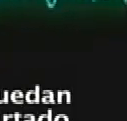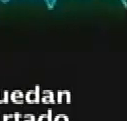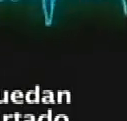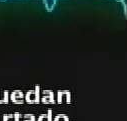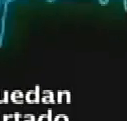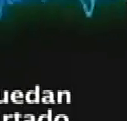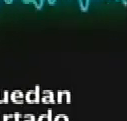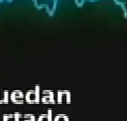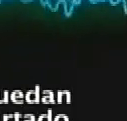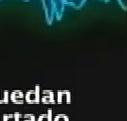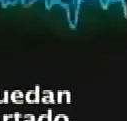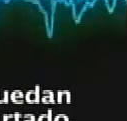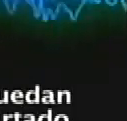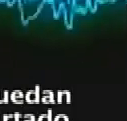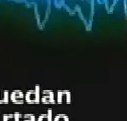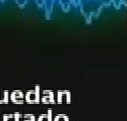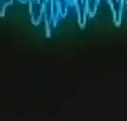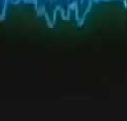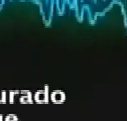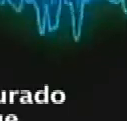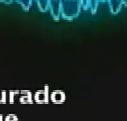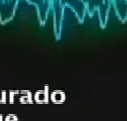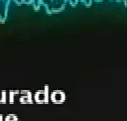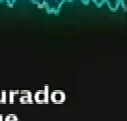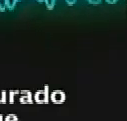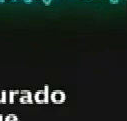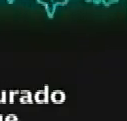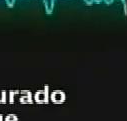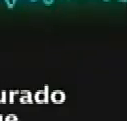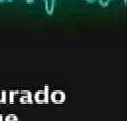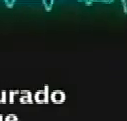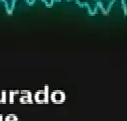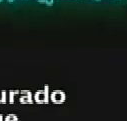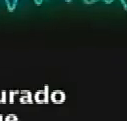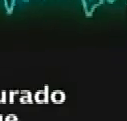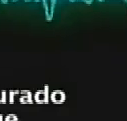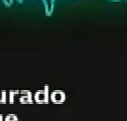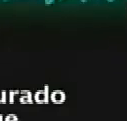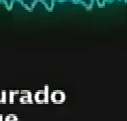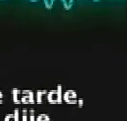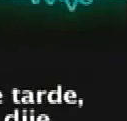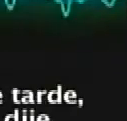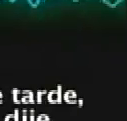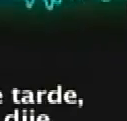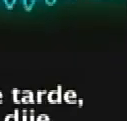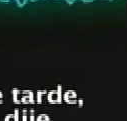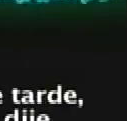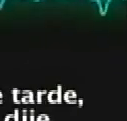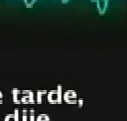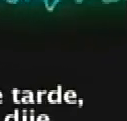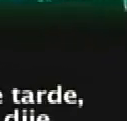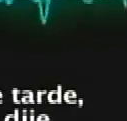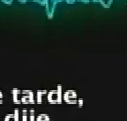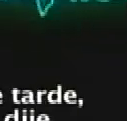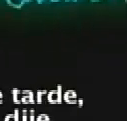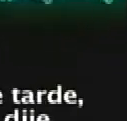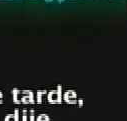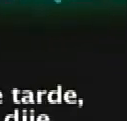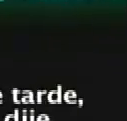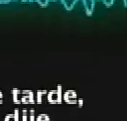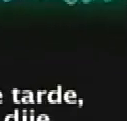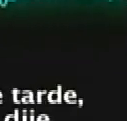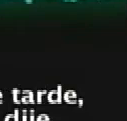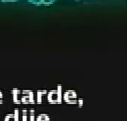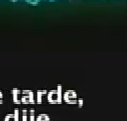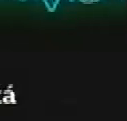que solamente quedan dos, o sea, los dos que me tienen apartado. Pero que uno de los carros está apurado y que el tipo se quiere ir porque me está esperando desde las 2 de la tarde,